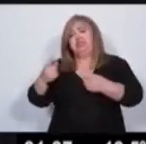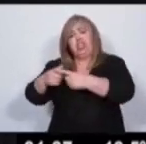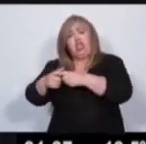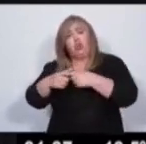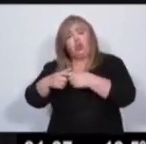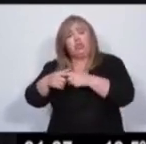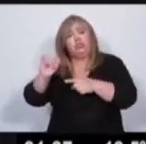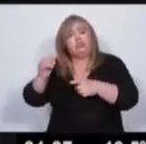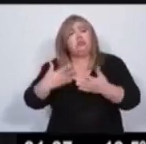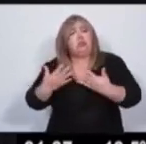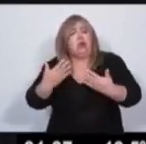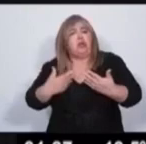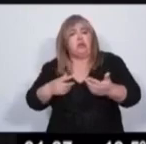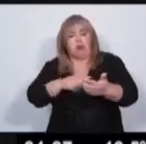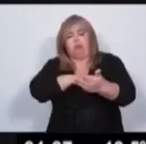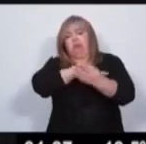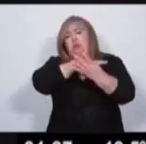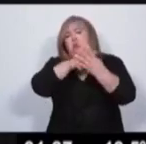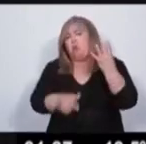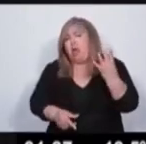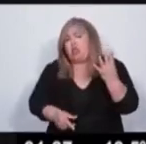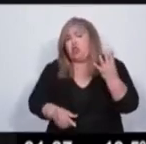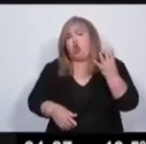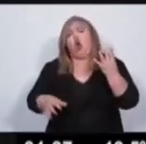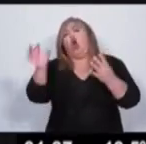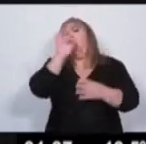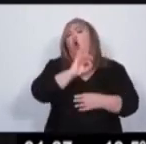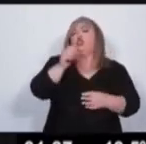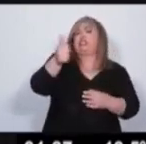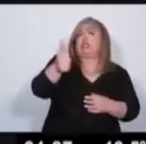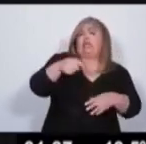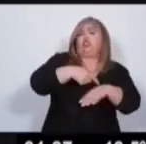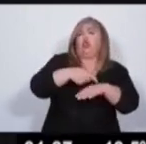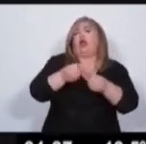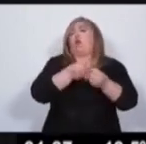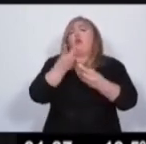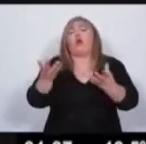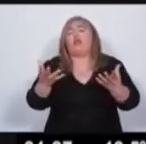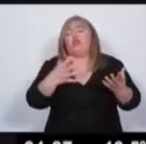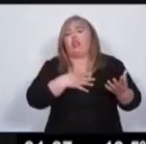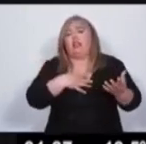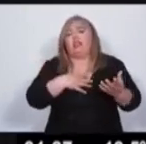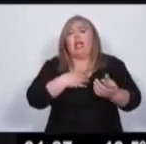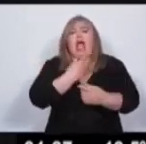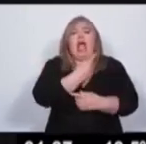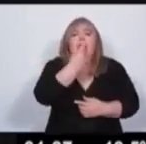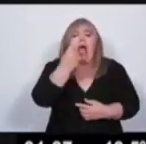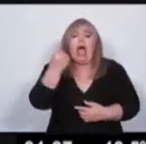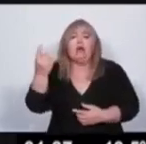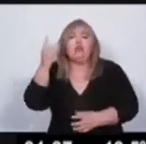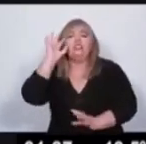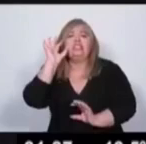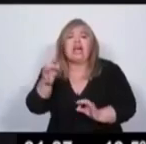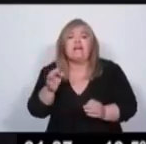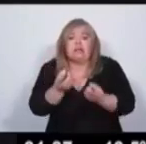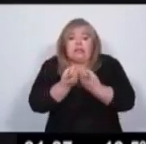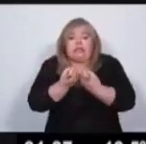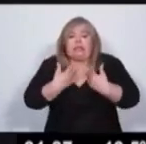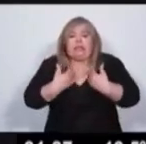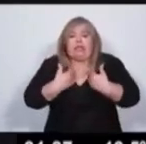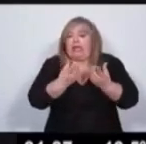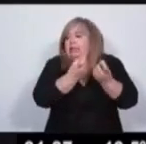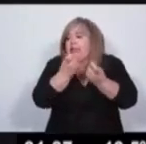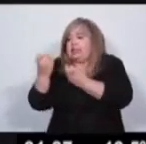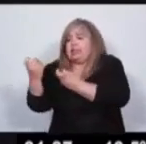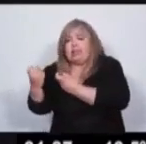de tener cuatro seis y ocho horas de clase cada uno sabe qué necesita Es sobre lo que necesita hoy